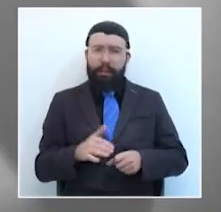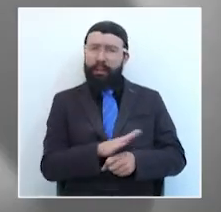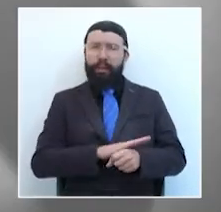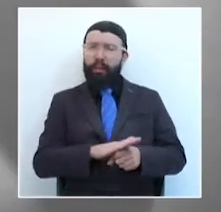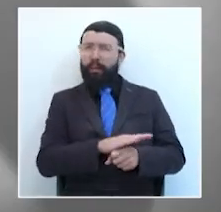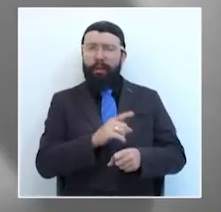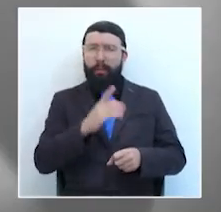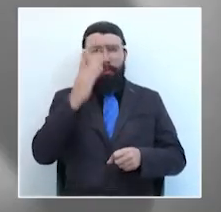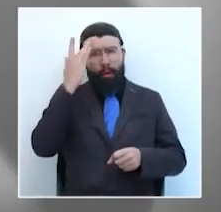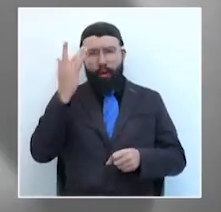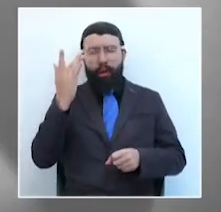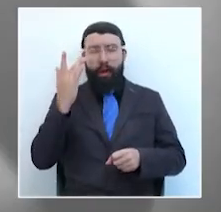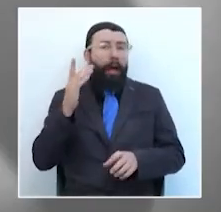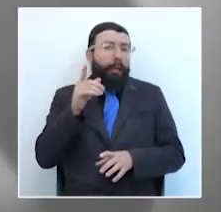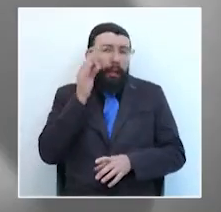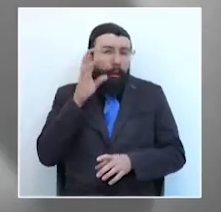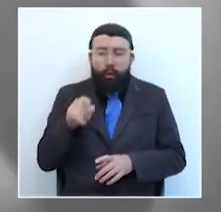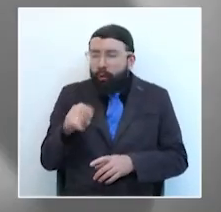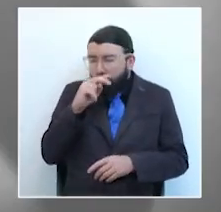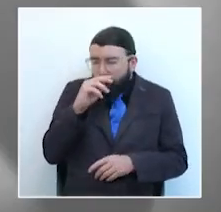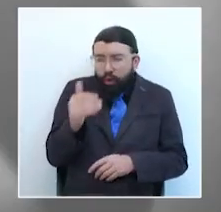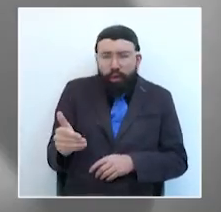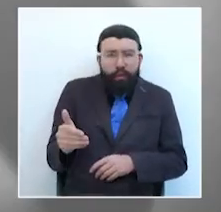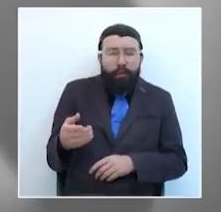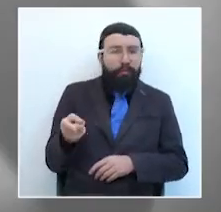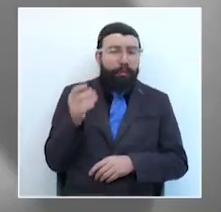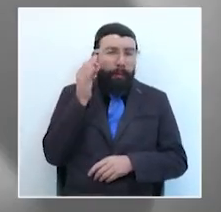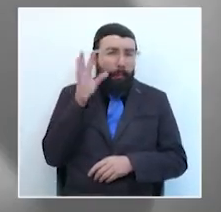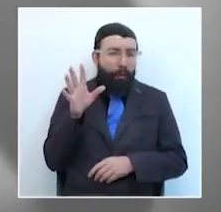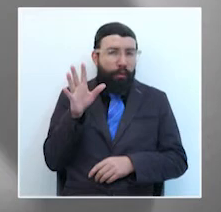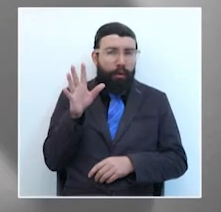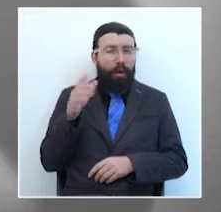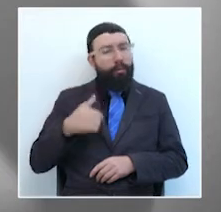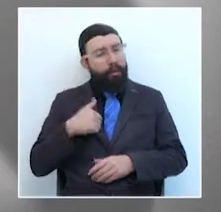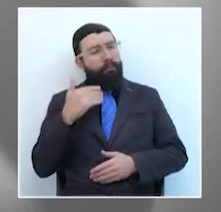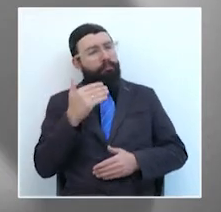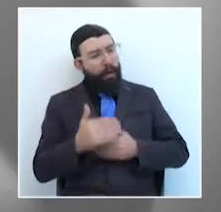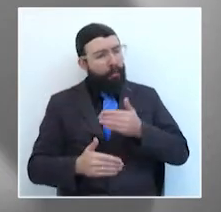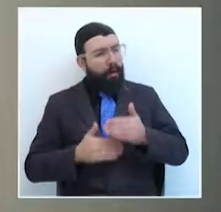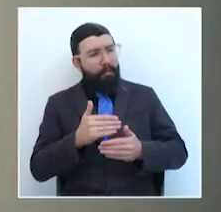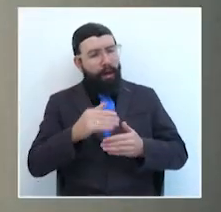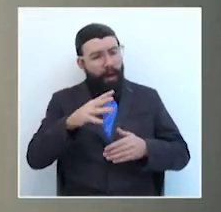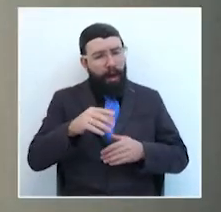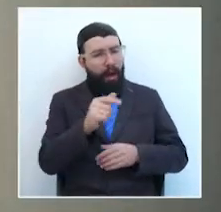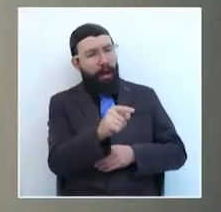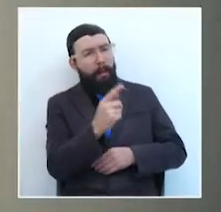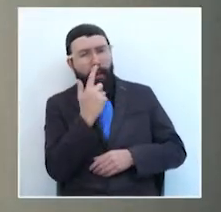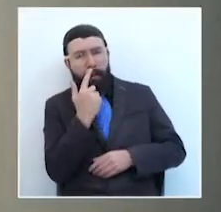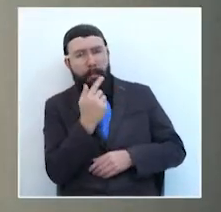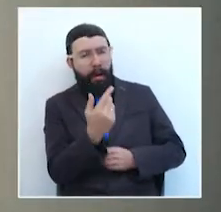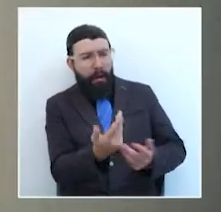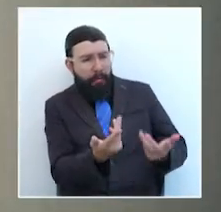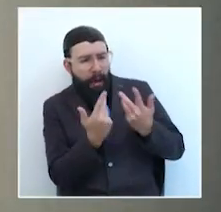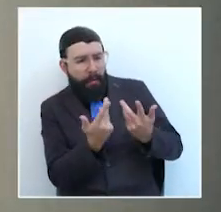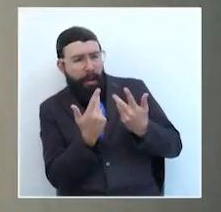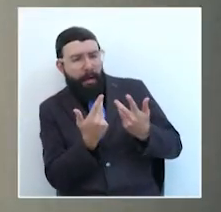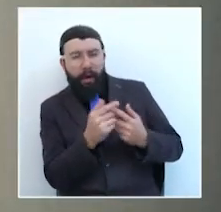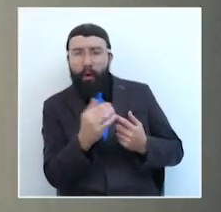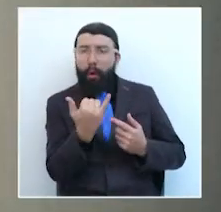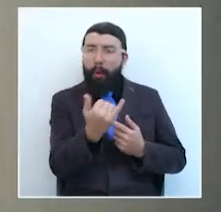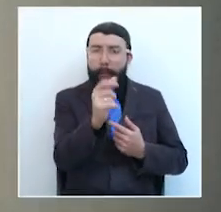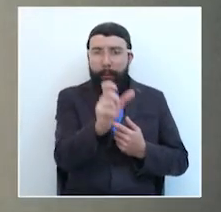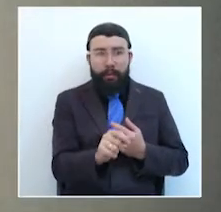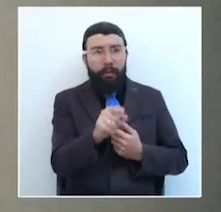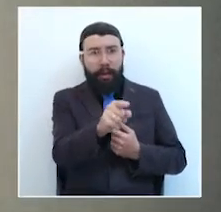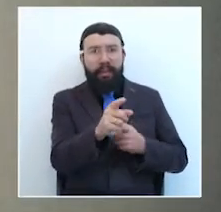puede ser que desde niños teníamos aprendizajes de los padres o personas cercanas que le tenían miedo